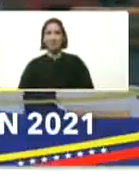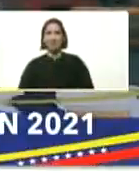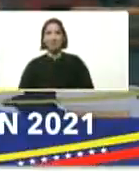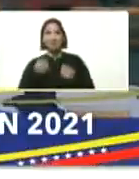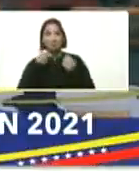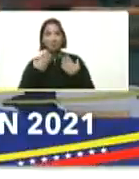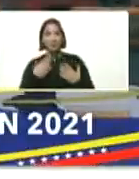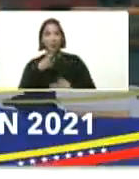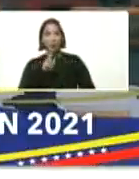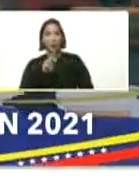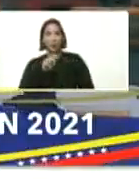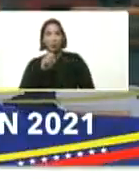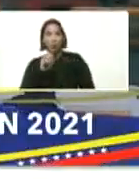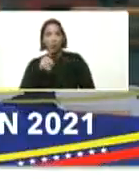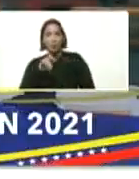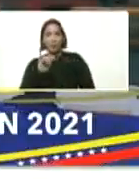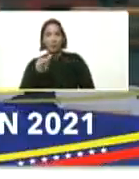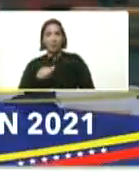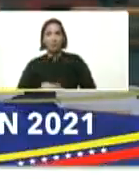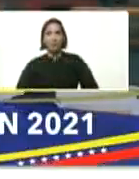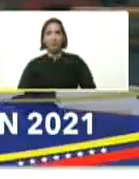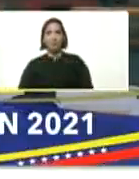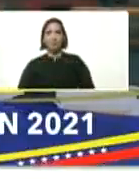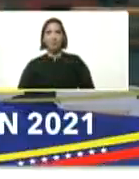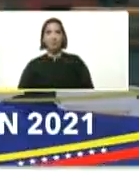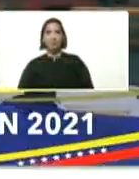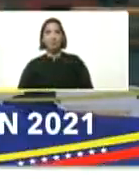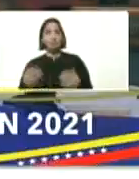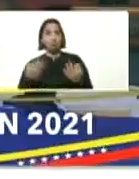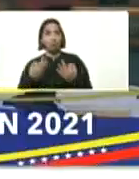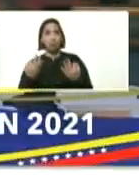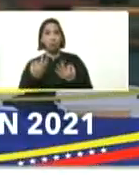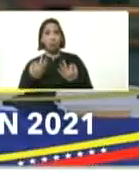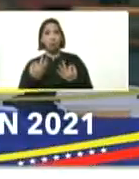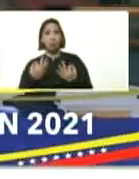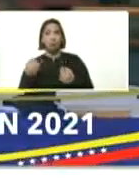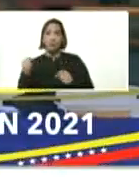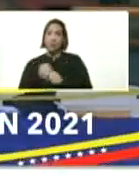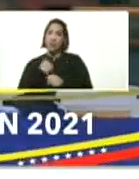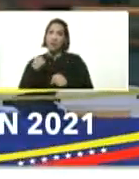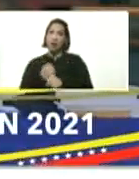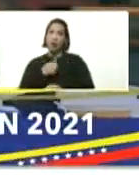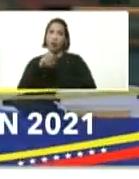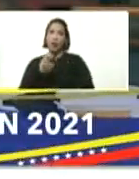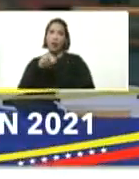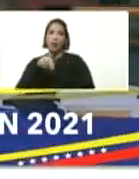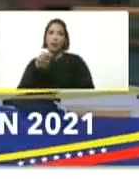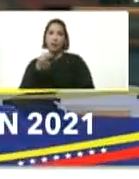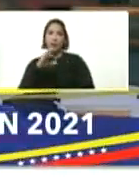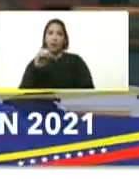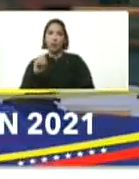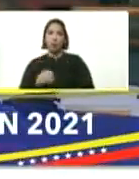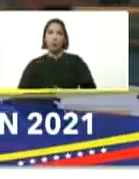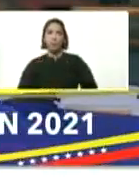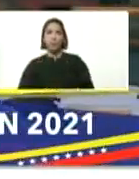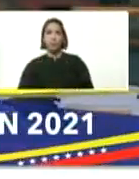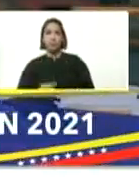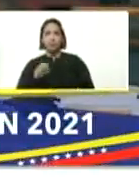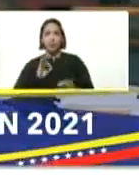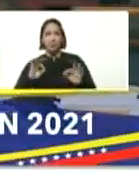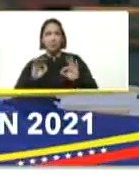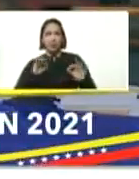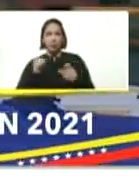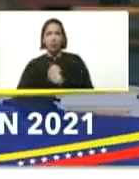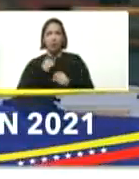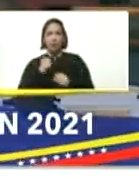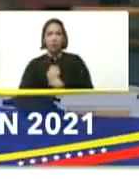Bueno, Utopía. Utopía, de verdad. Trabajos de Eneco. Aquí me había separado un